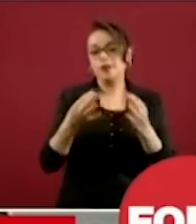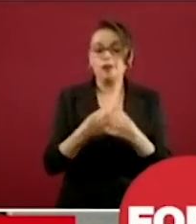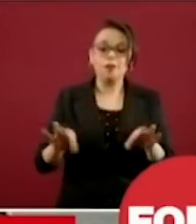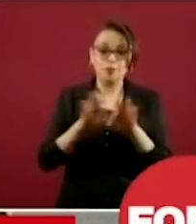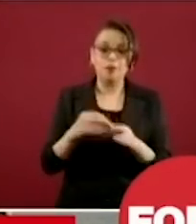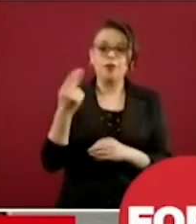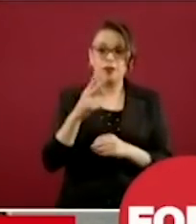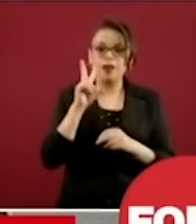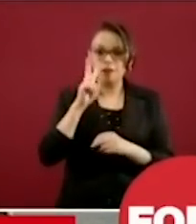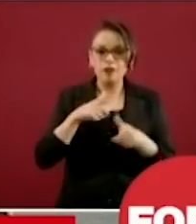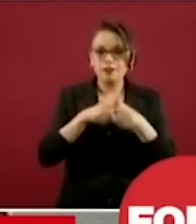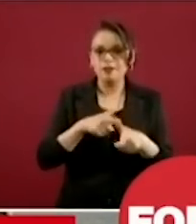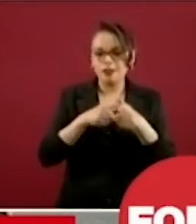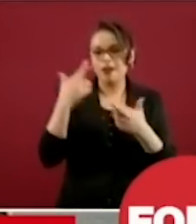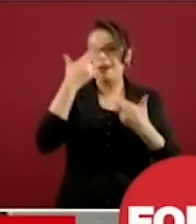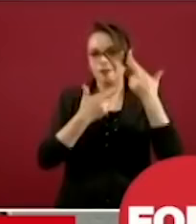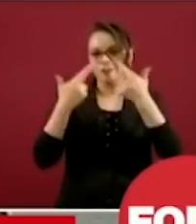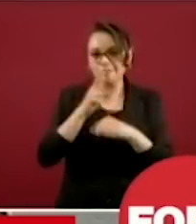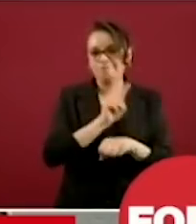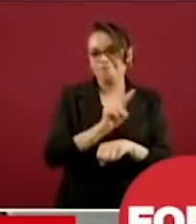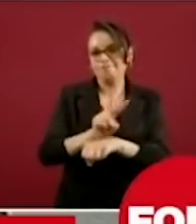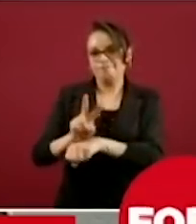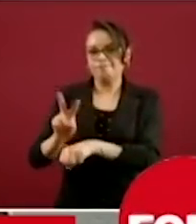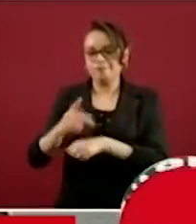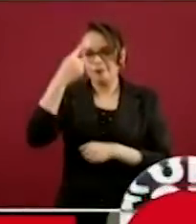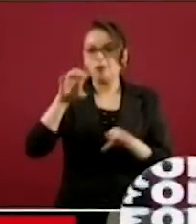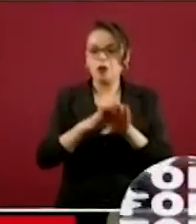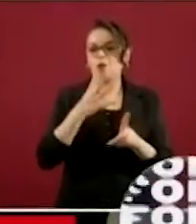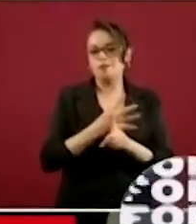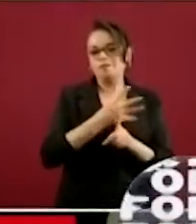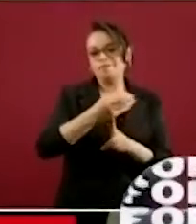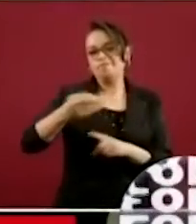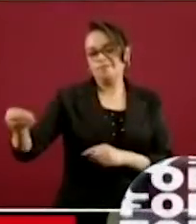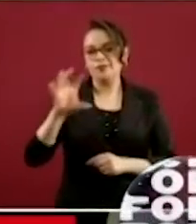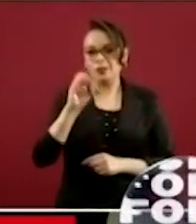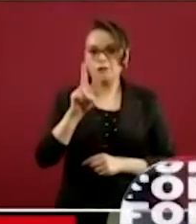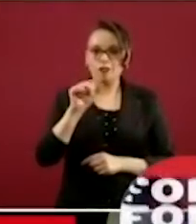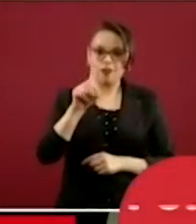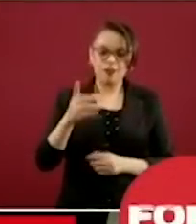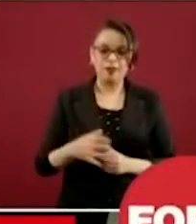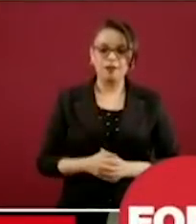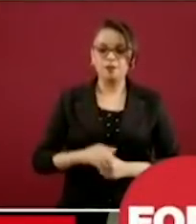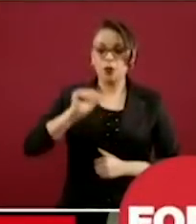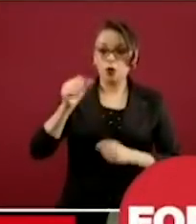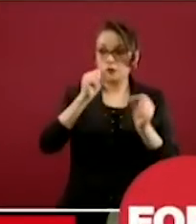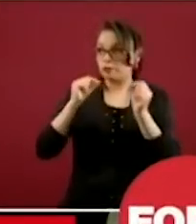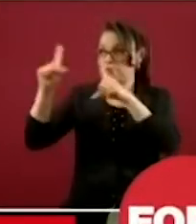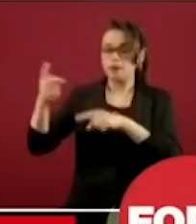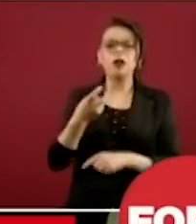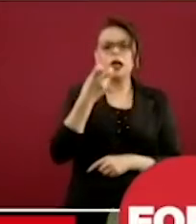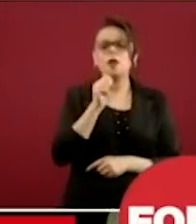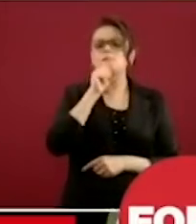ver cómo empieza a incrementar o no la transmisión de COVID. En la siguiente diapositiva tenemos el mismo porcentaje de